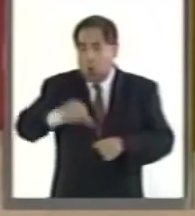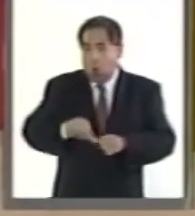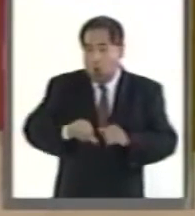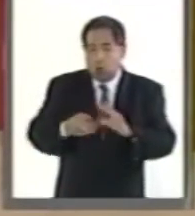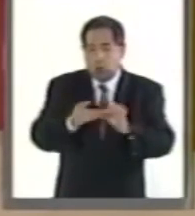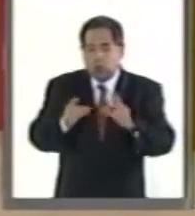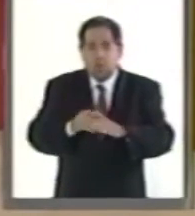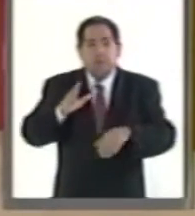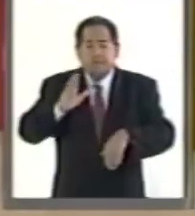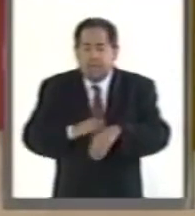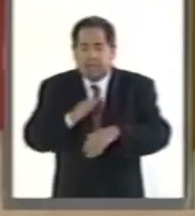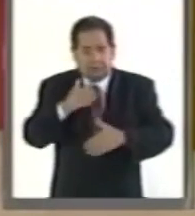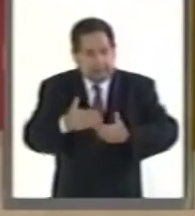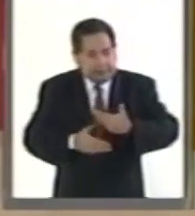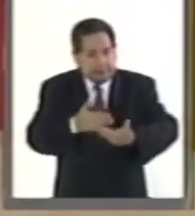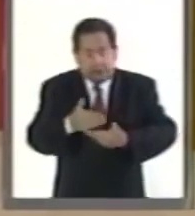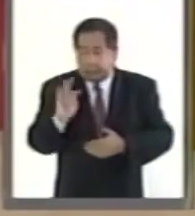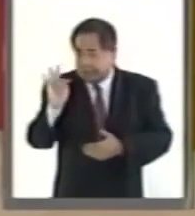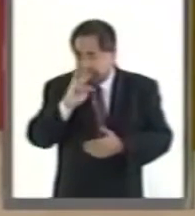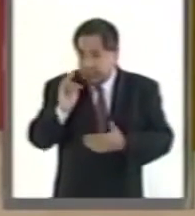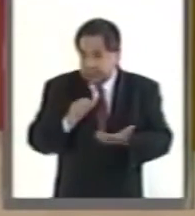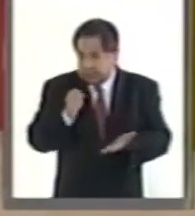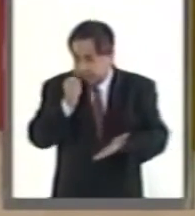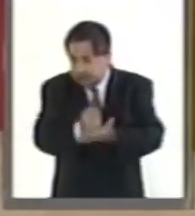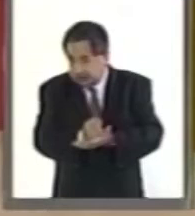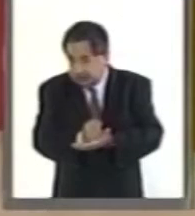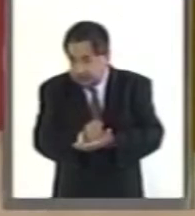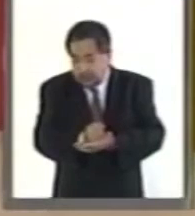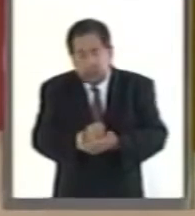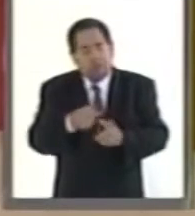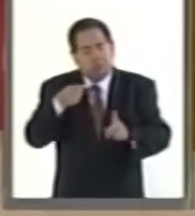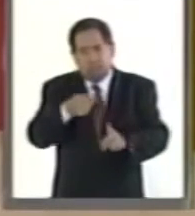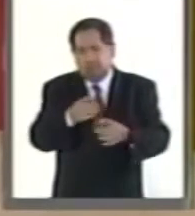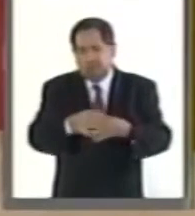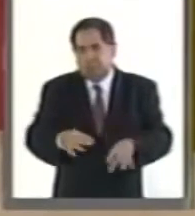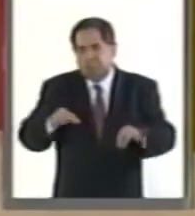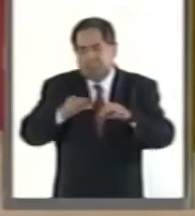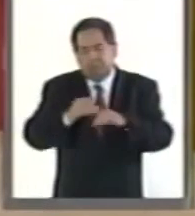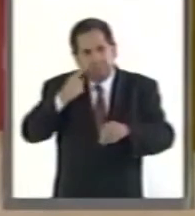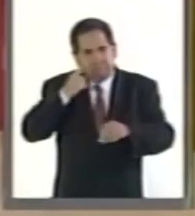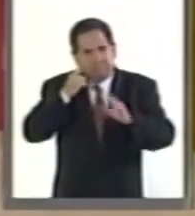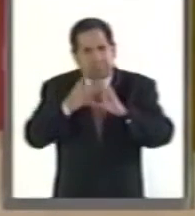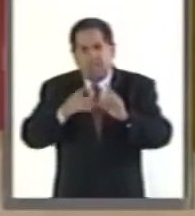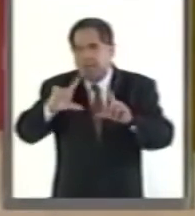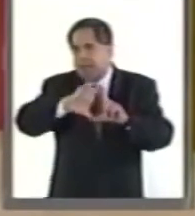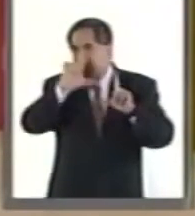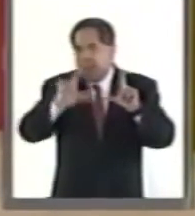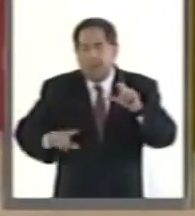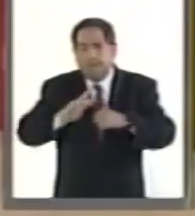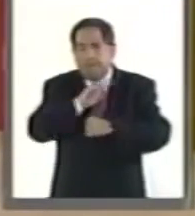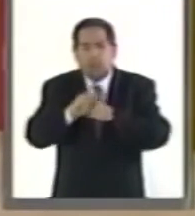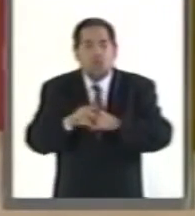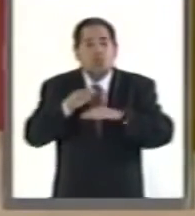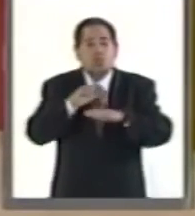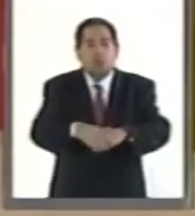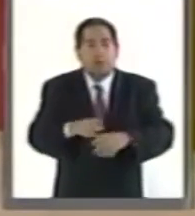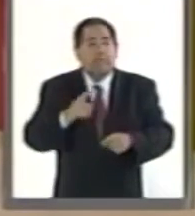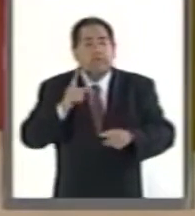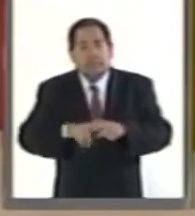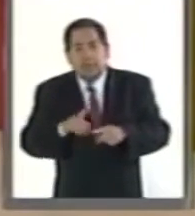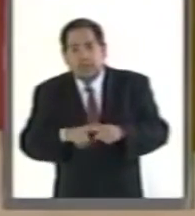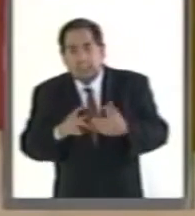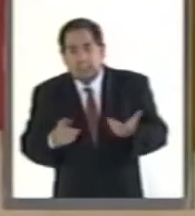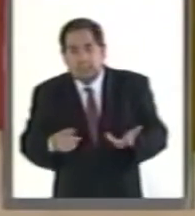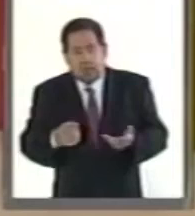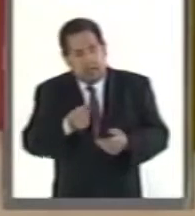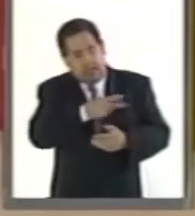de lograrse esta reforma, una situación señalada reiteradamente en nuestro país respecto de la restricción